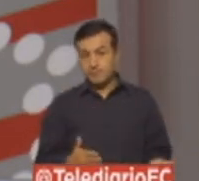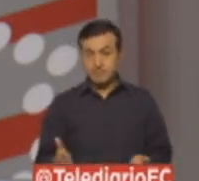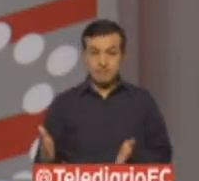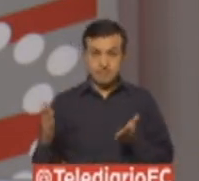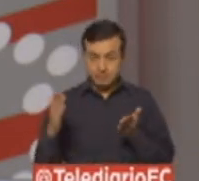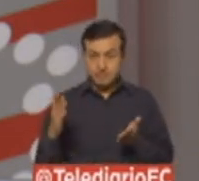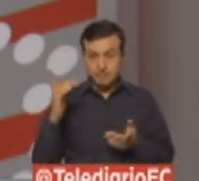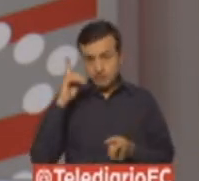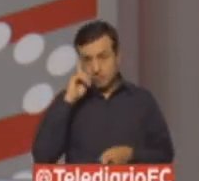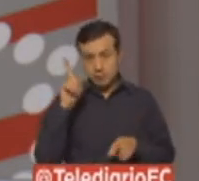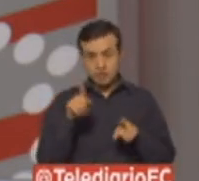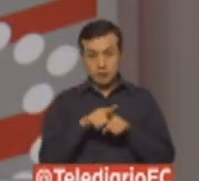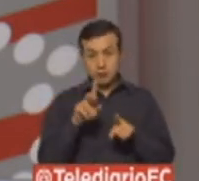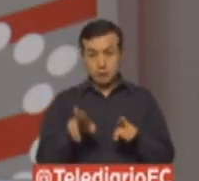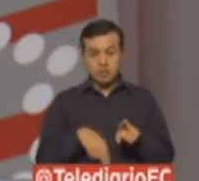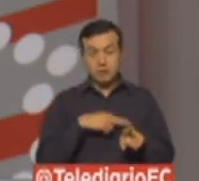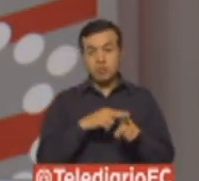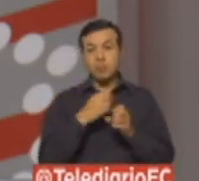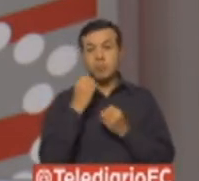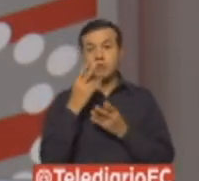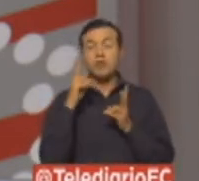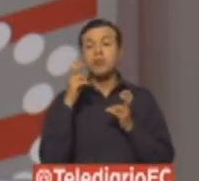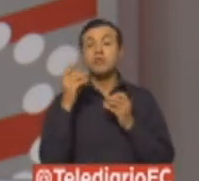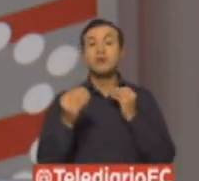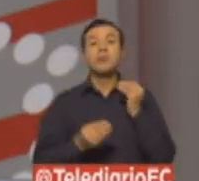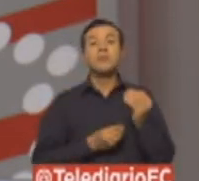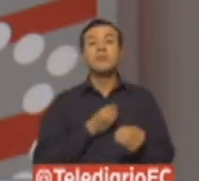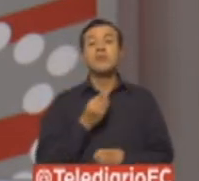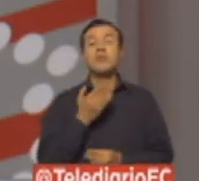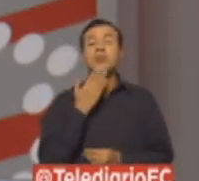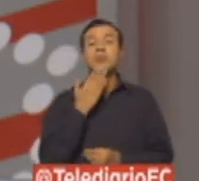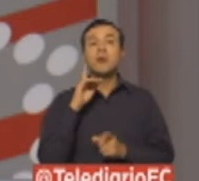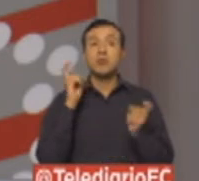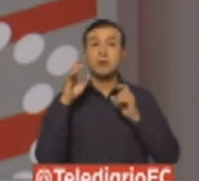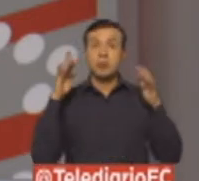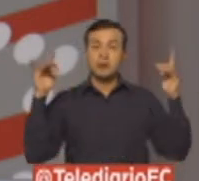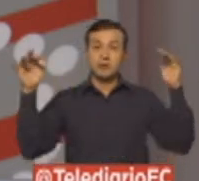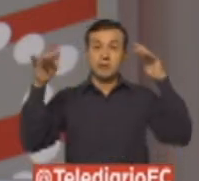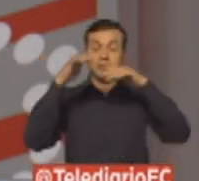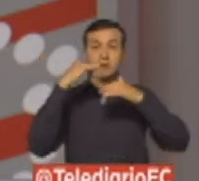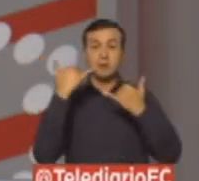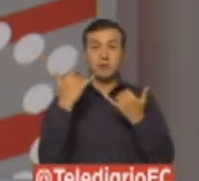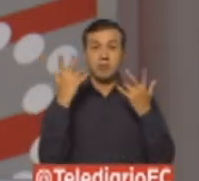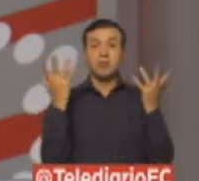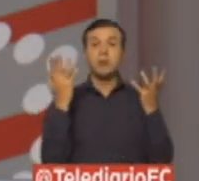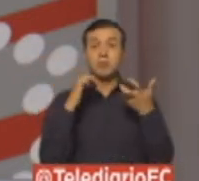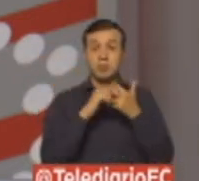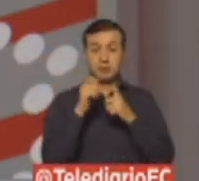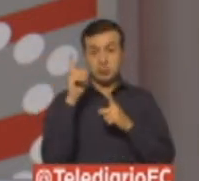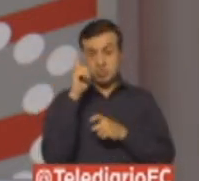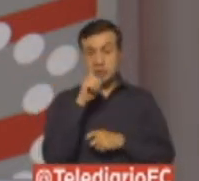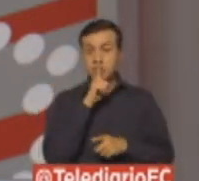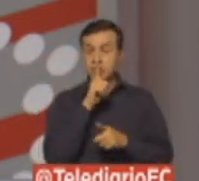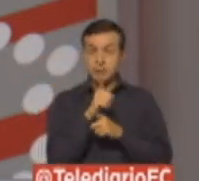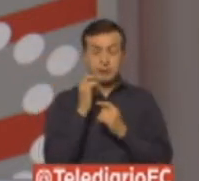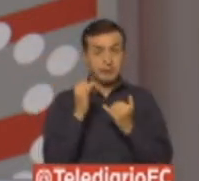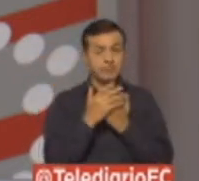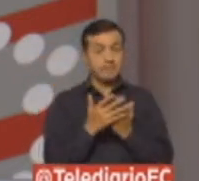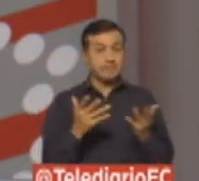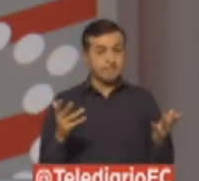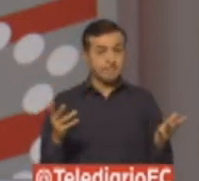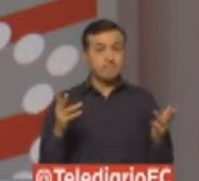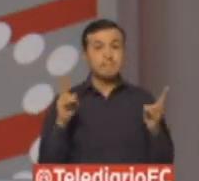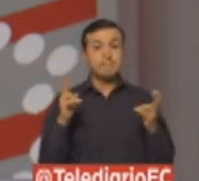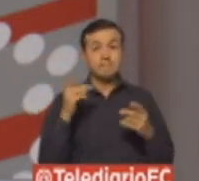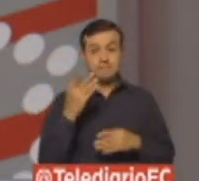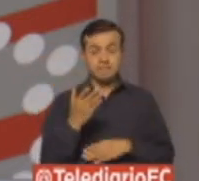hicimos de la coronación al dijo que no es un tema de una cosa sobre el cambio climático sino que vivimos una crisis climática y sobre